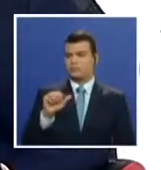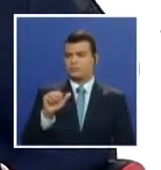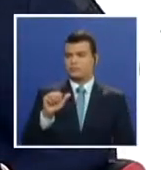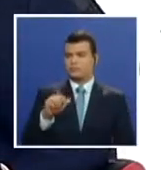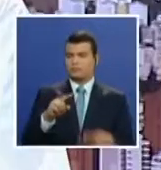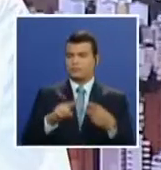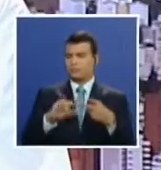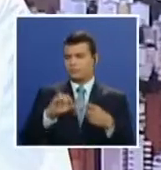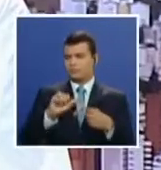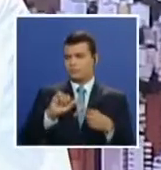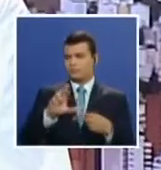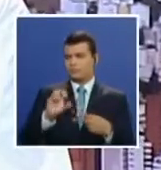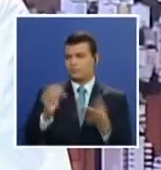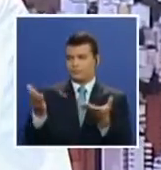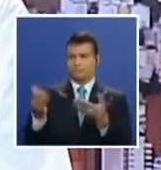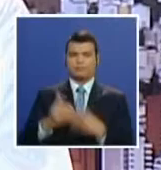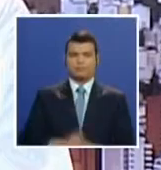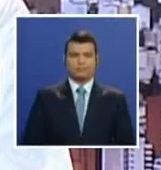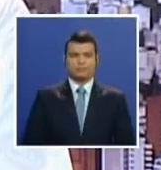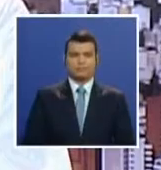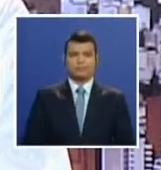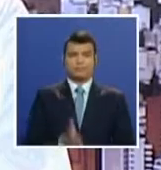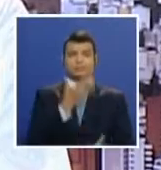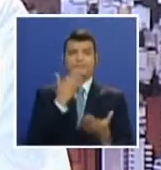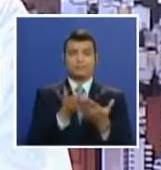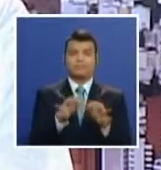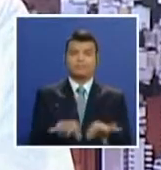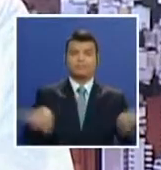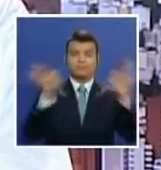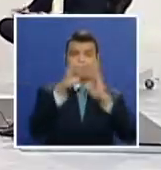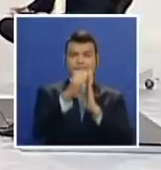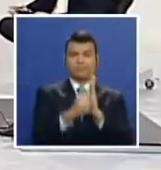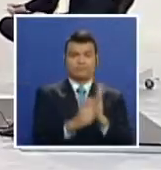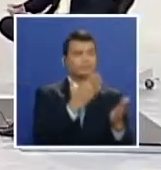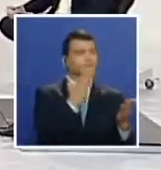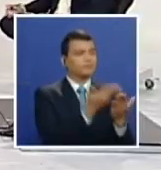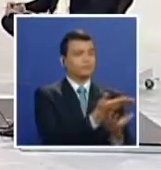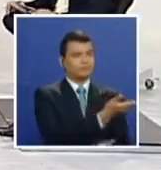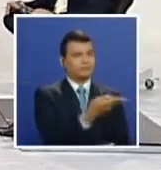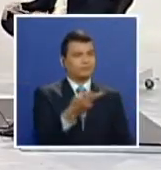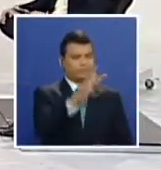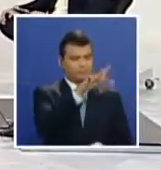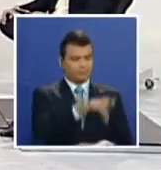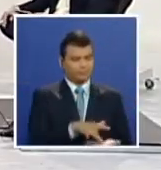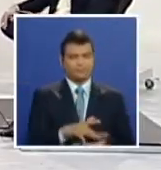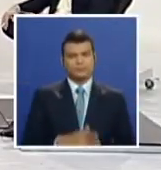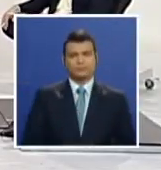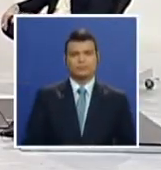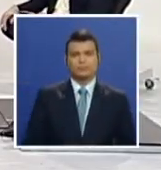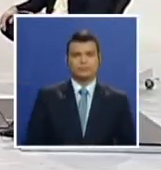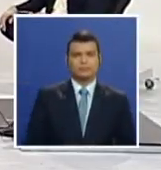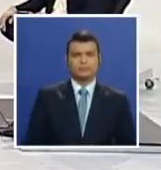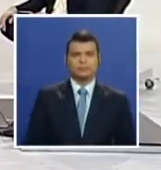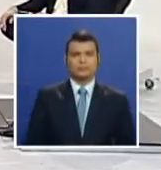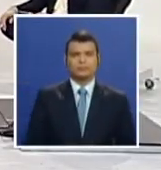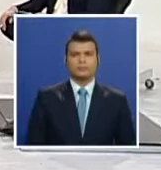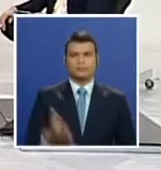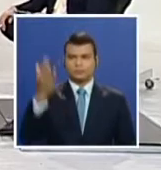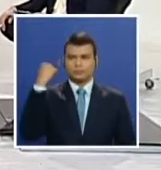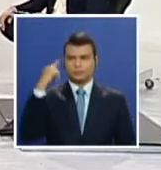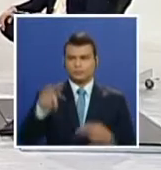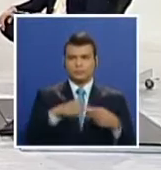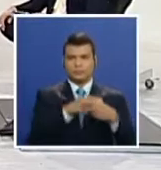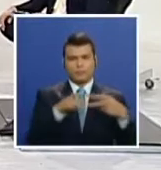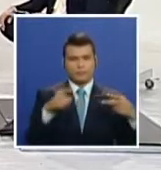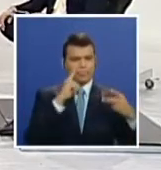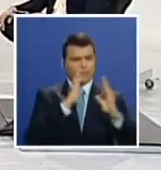nuevo muy importante su programa ustedes muy amables por acompañarnos bueno pues la semana pasada